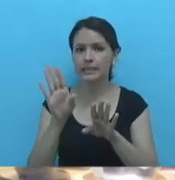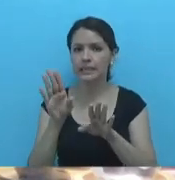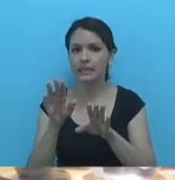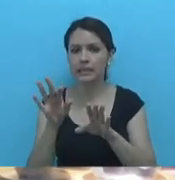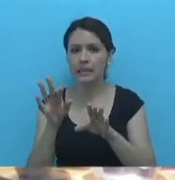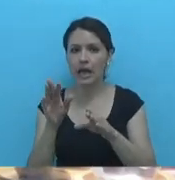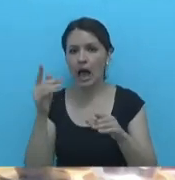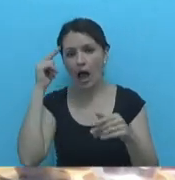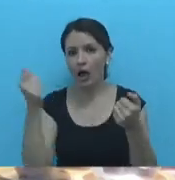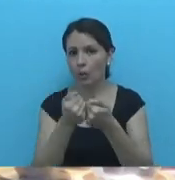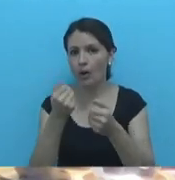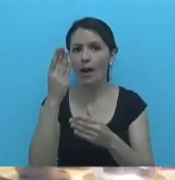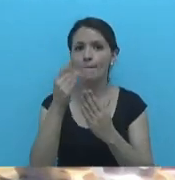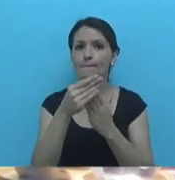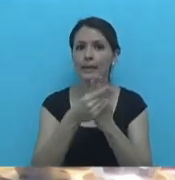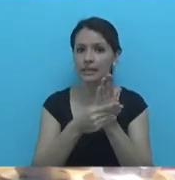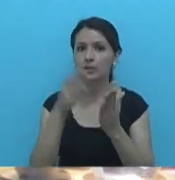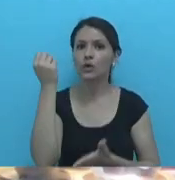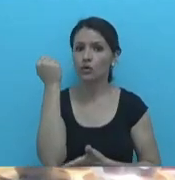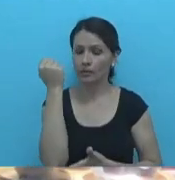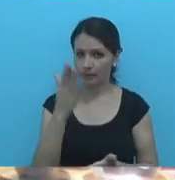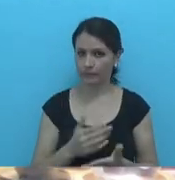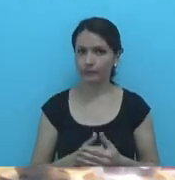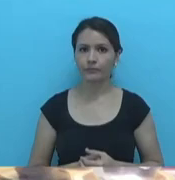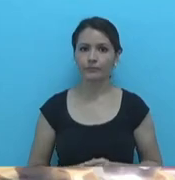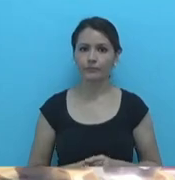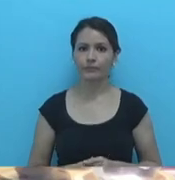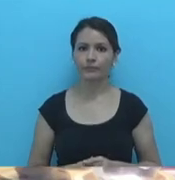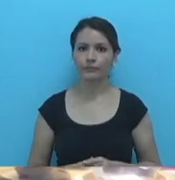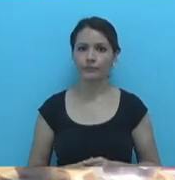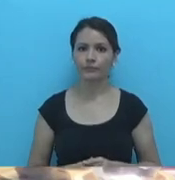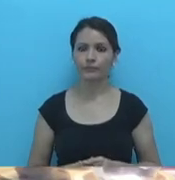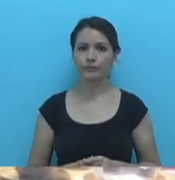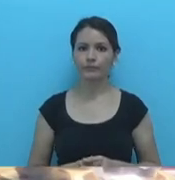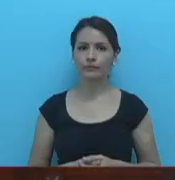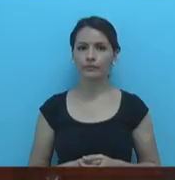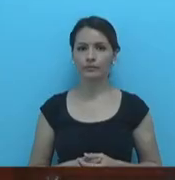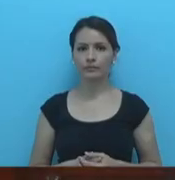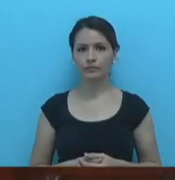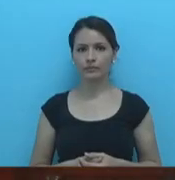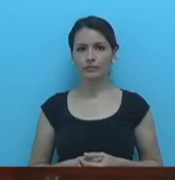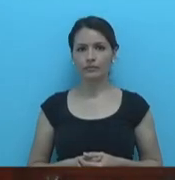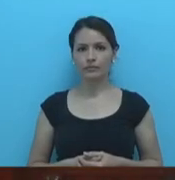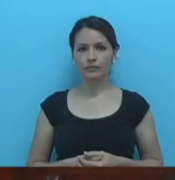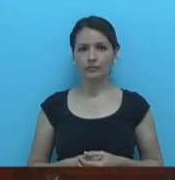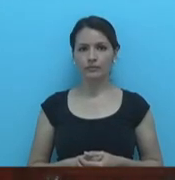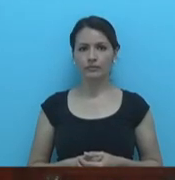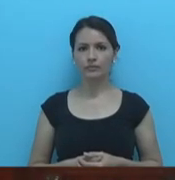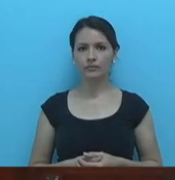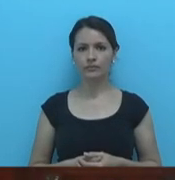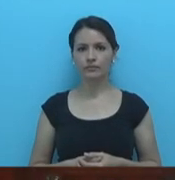de Economía. Así que le quiero dar ingreso y pedir que se reserve secretaría para su tratamiento sobre tabla. Diputado Dipolina, tiene usted la palabra. Y